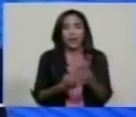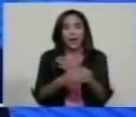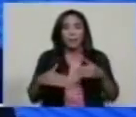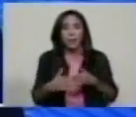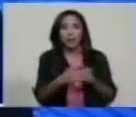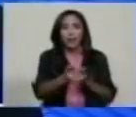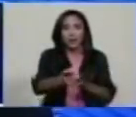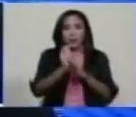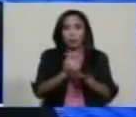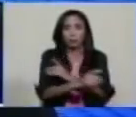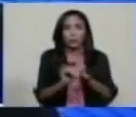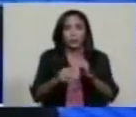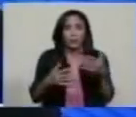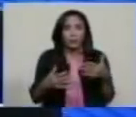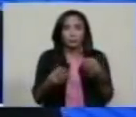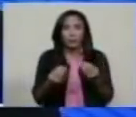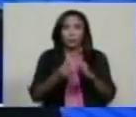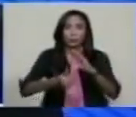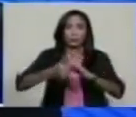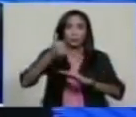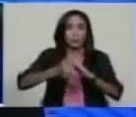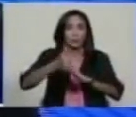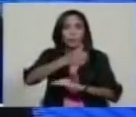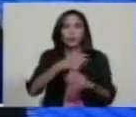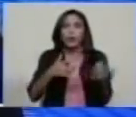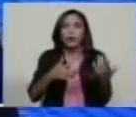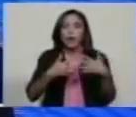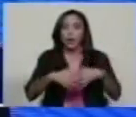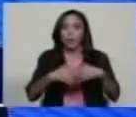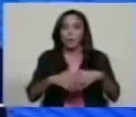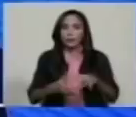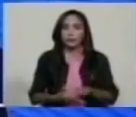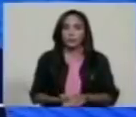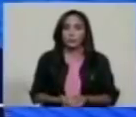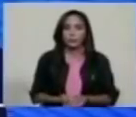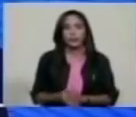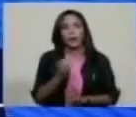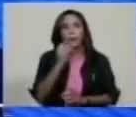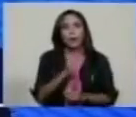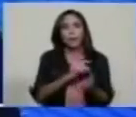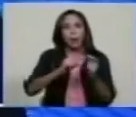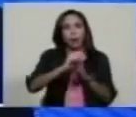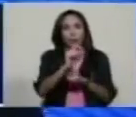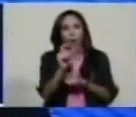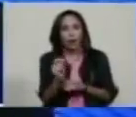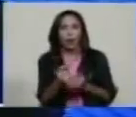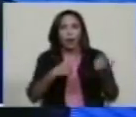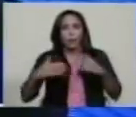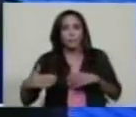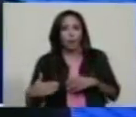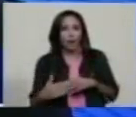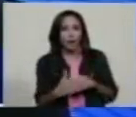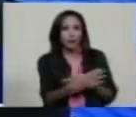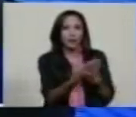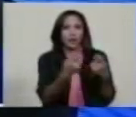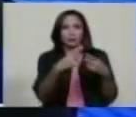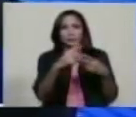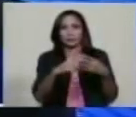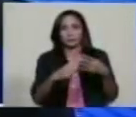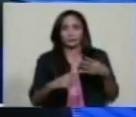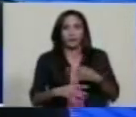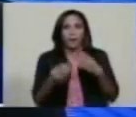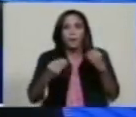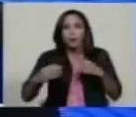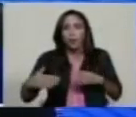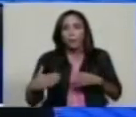acuicultura, presidente. Tenemos una gran oportunidad, sobre todo en el tema de los camarones, pero tenemos el tajalí, el pepino de mar,